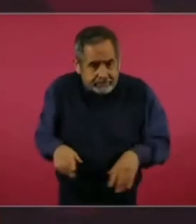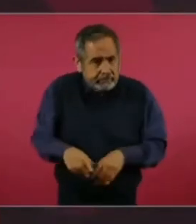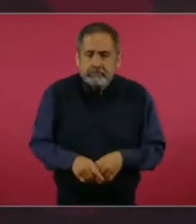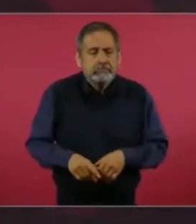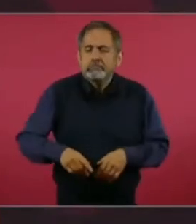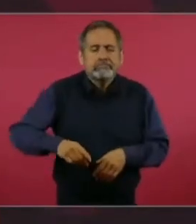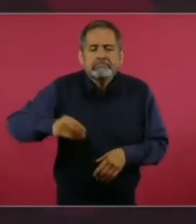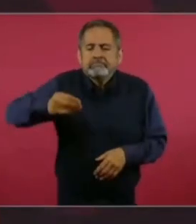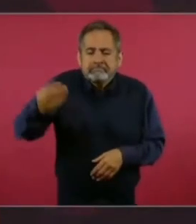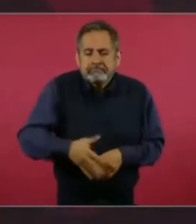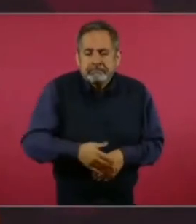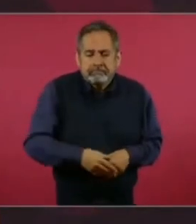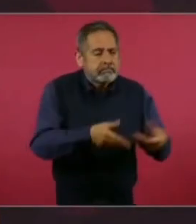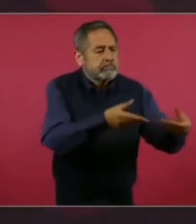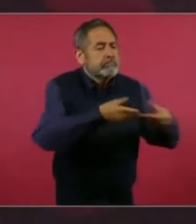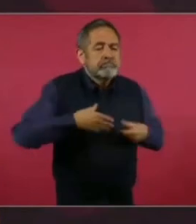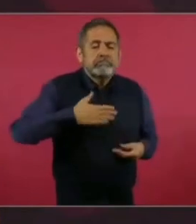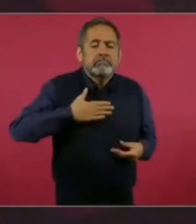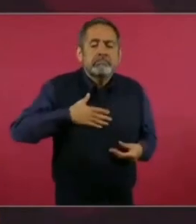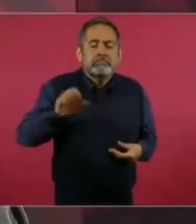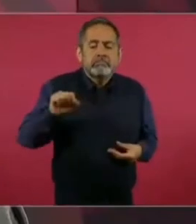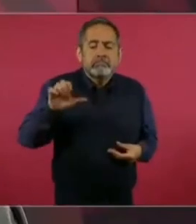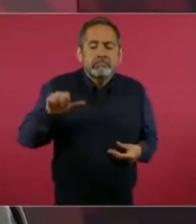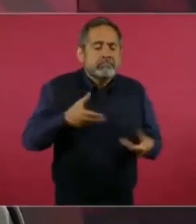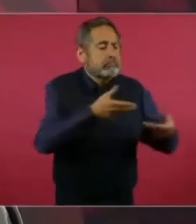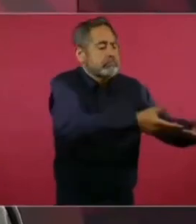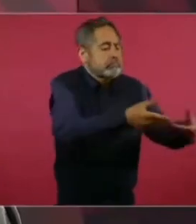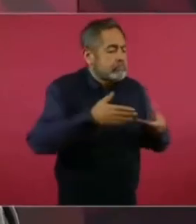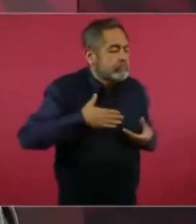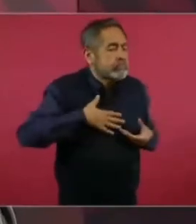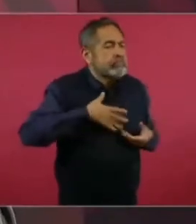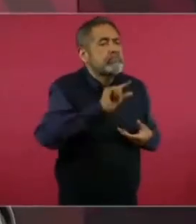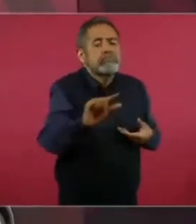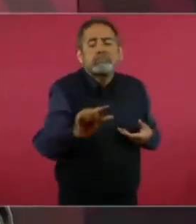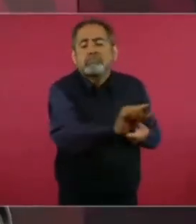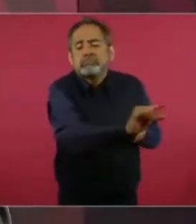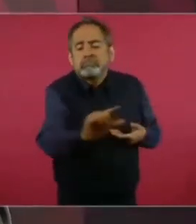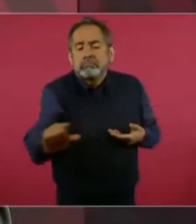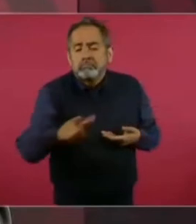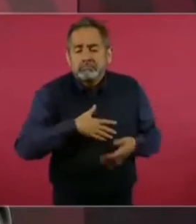a la Suprema Corte. Le dan entrada.